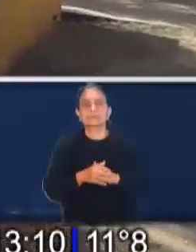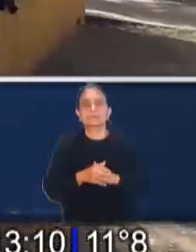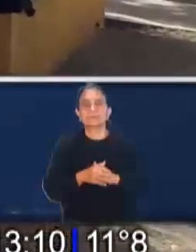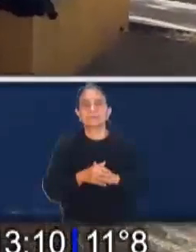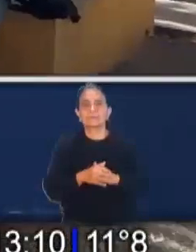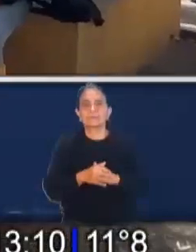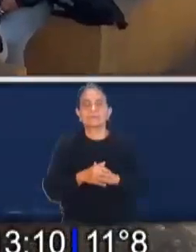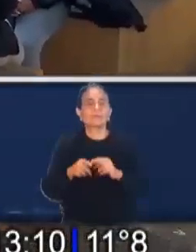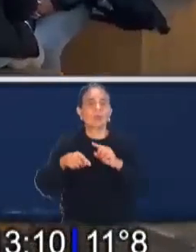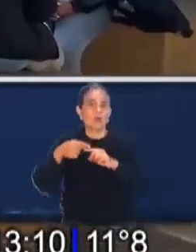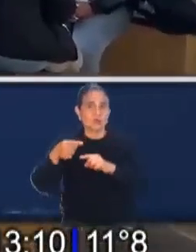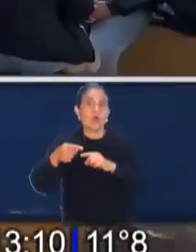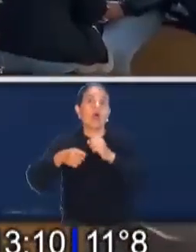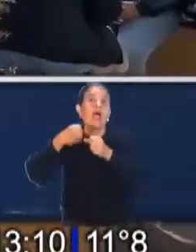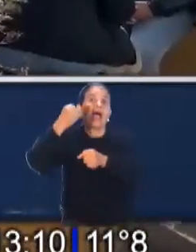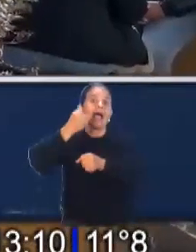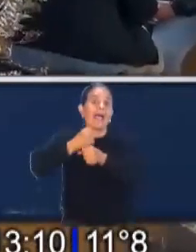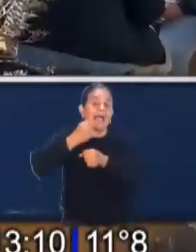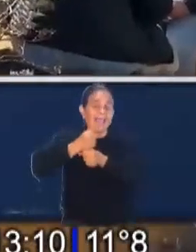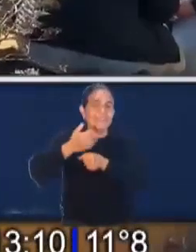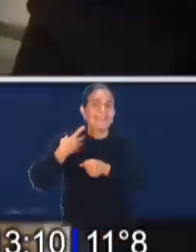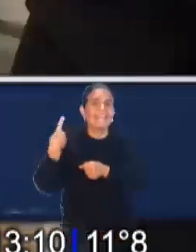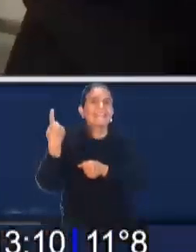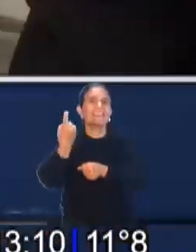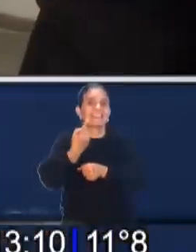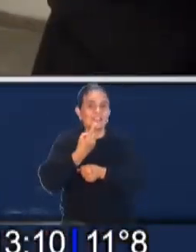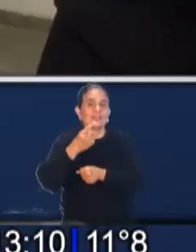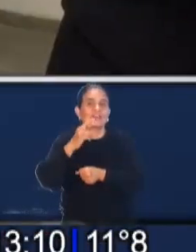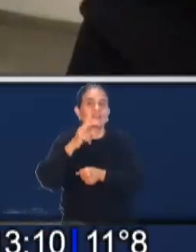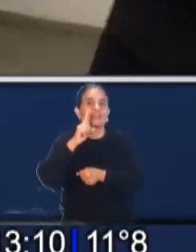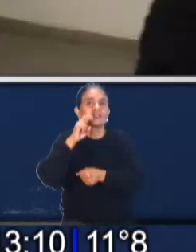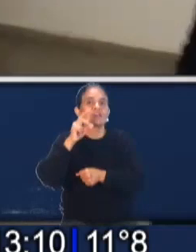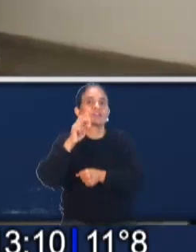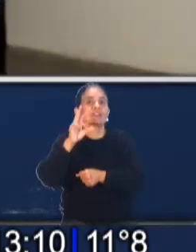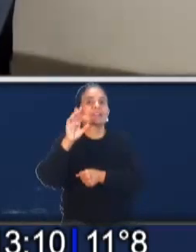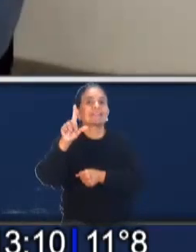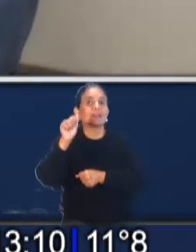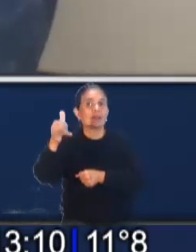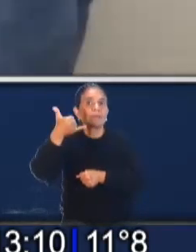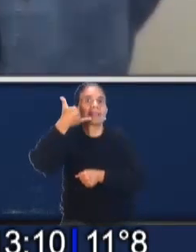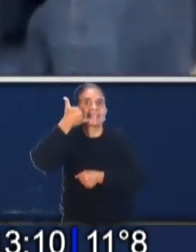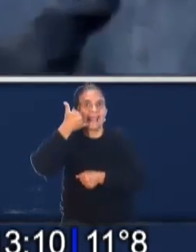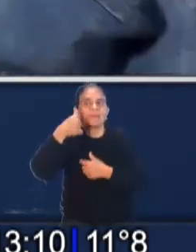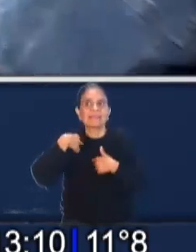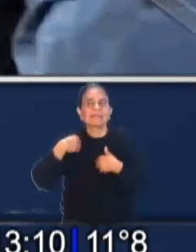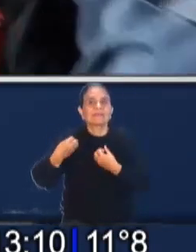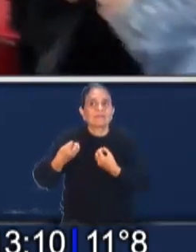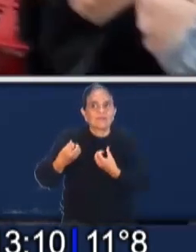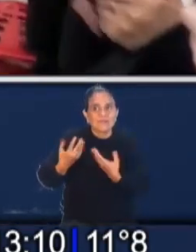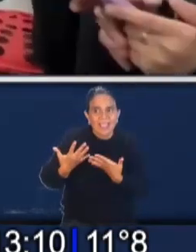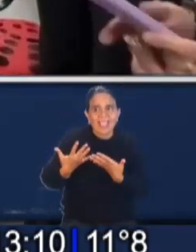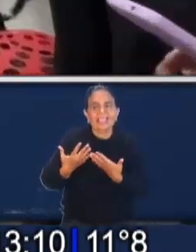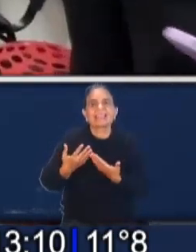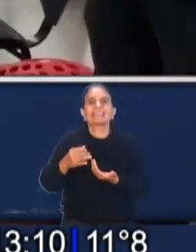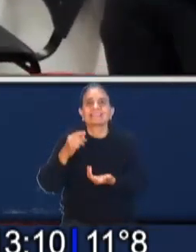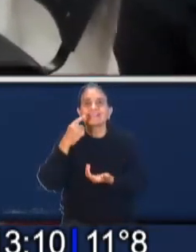Hasta que llegó la llamada del señor rector, el doctor David Rivarola, y bueno, felicitándonos y bueno, reconociendo que hicieron un buen